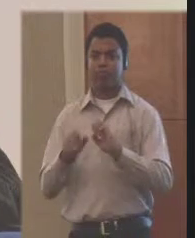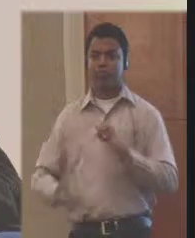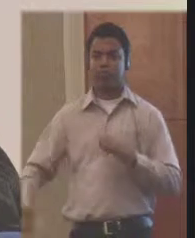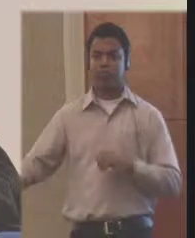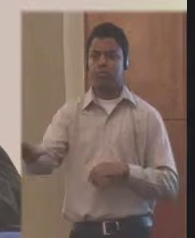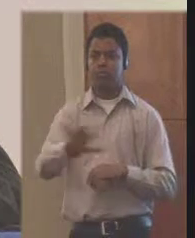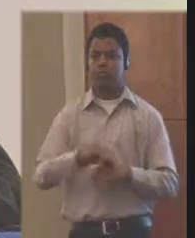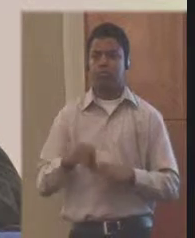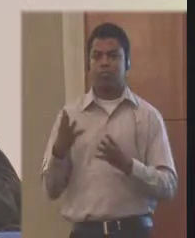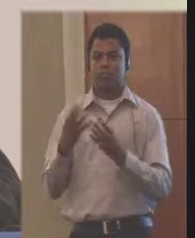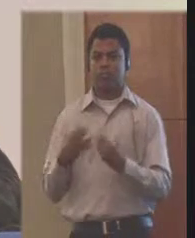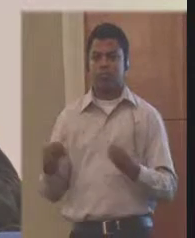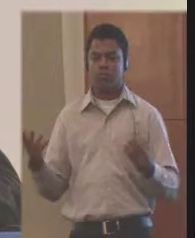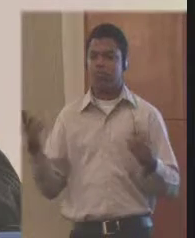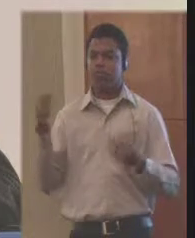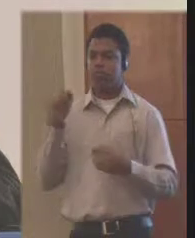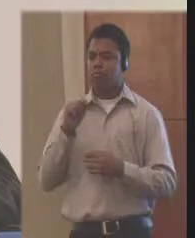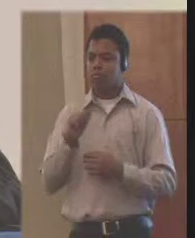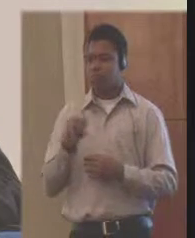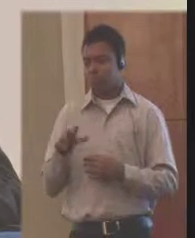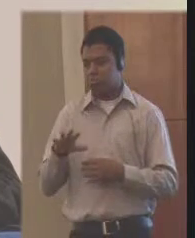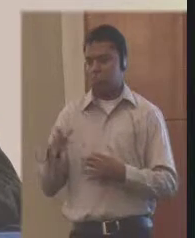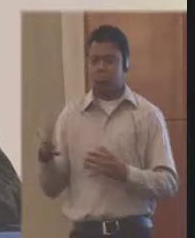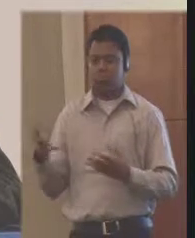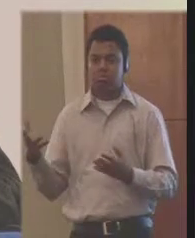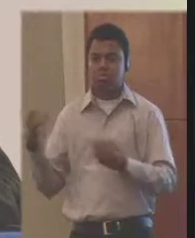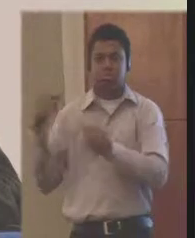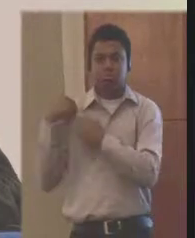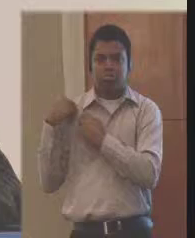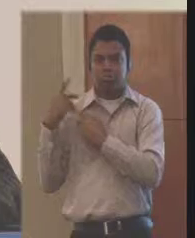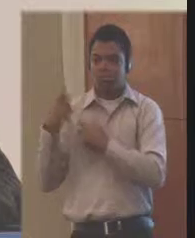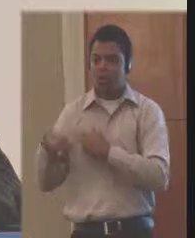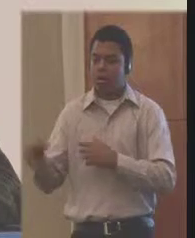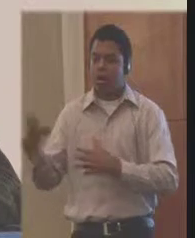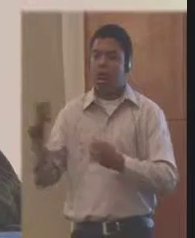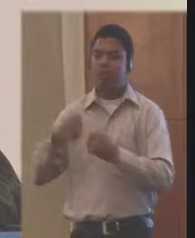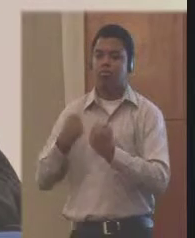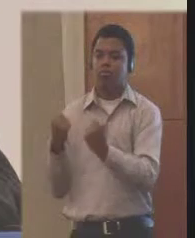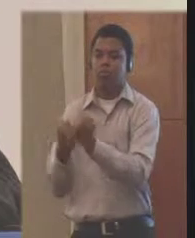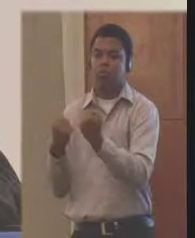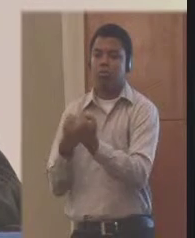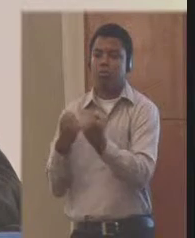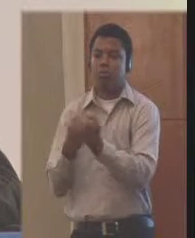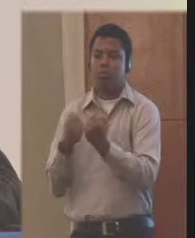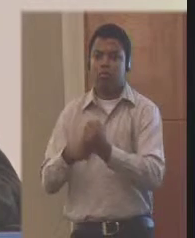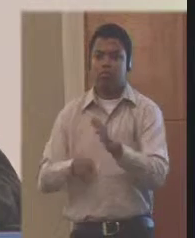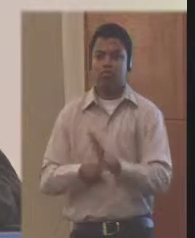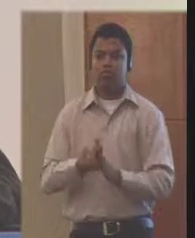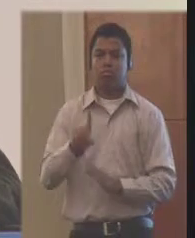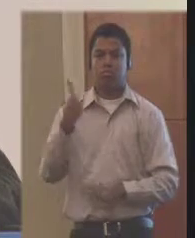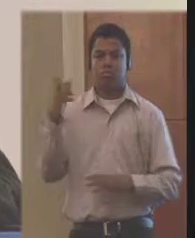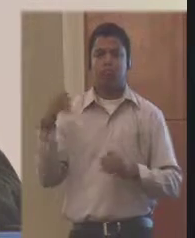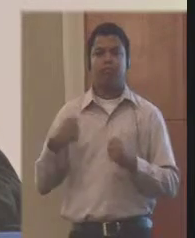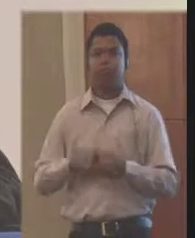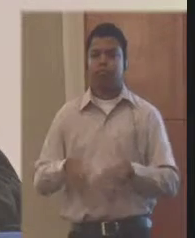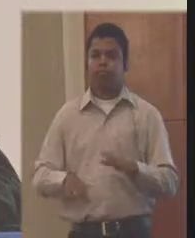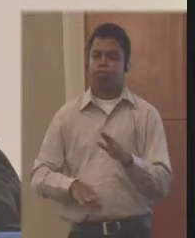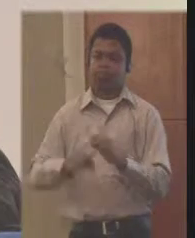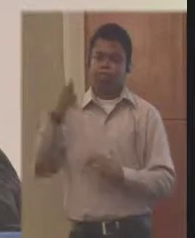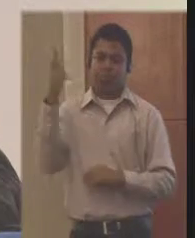capaz de aportar a este desarrollo más, sobre todo más eficaz. Existen